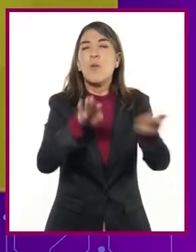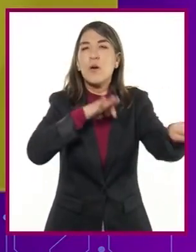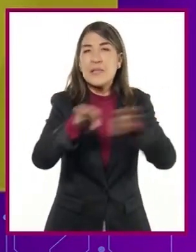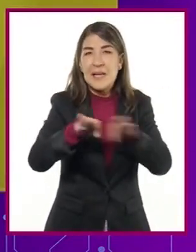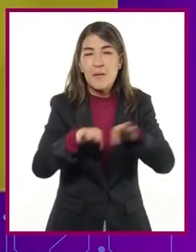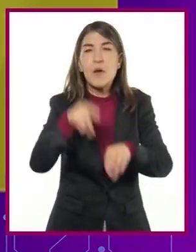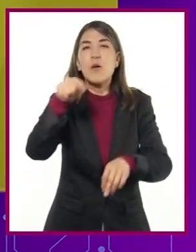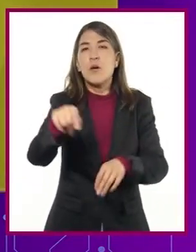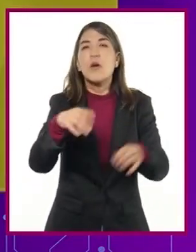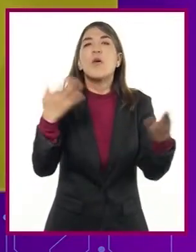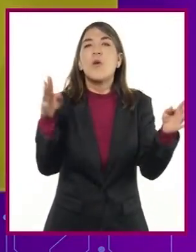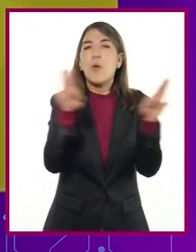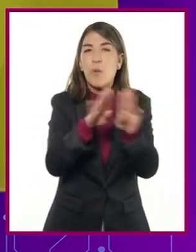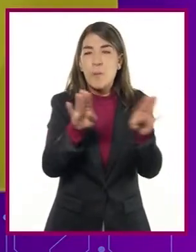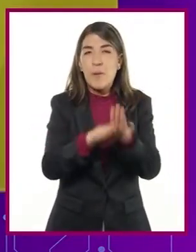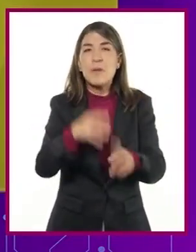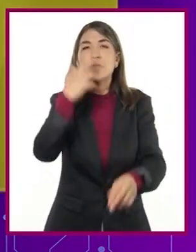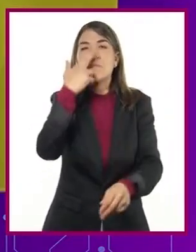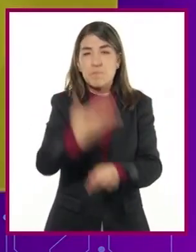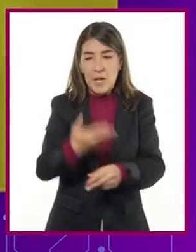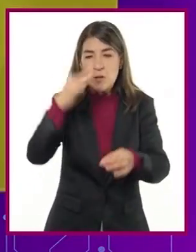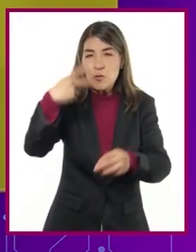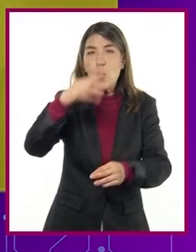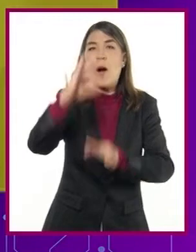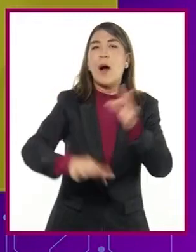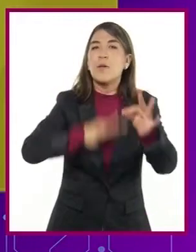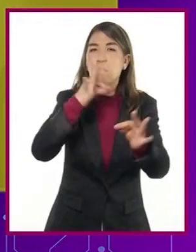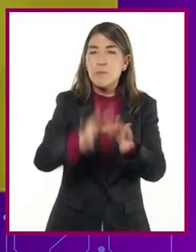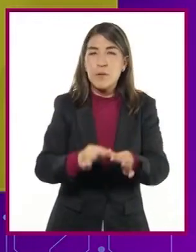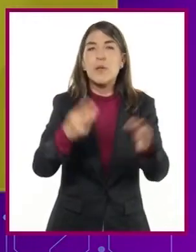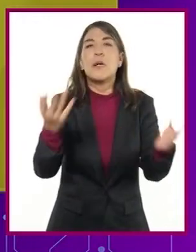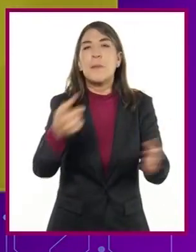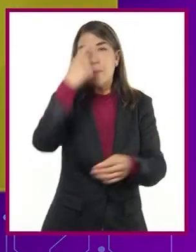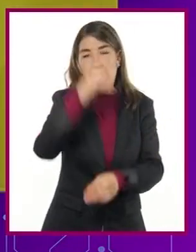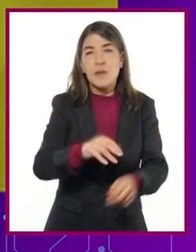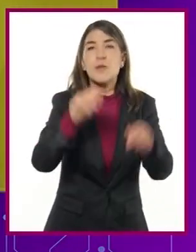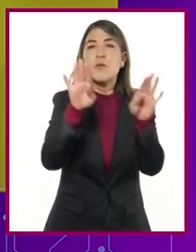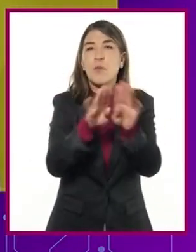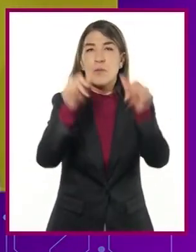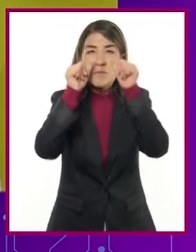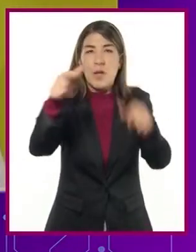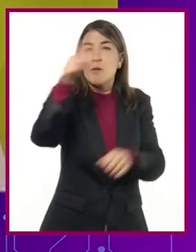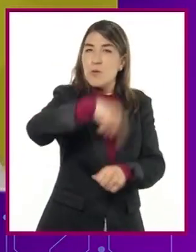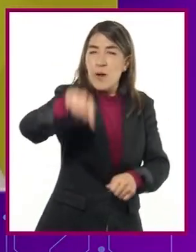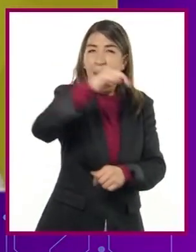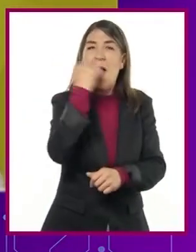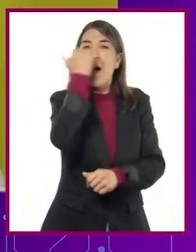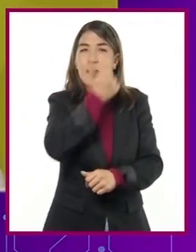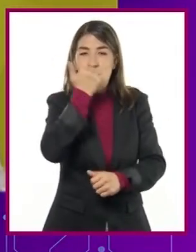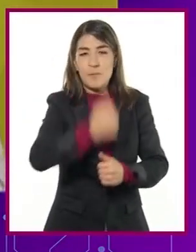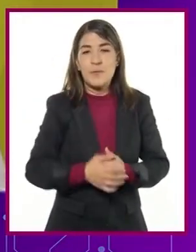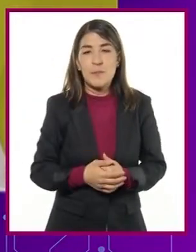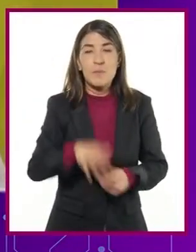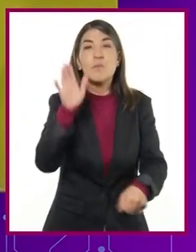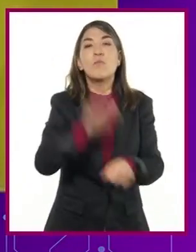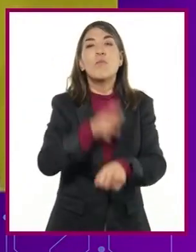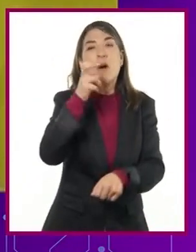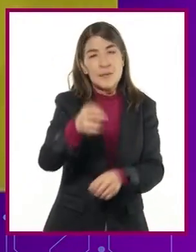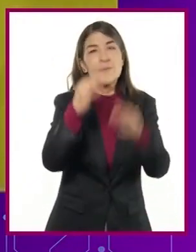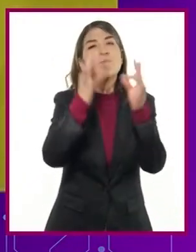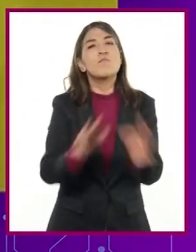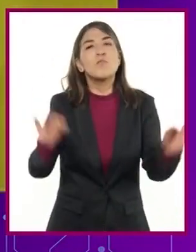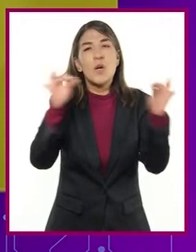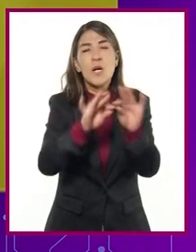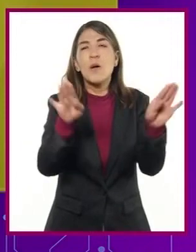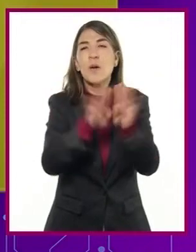asuma el compromiso por y para la comunidad escolar, en especial de ustedes, nuestro alumnado. Para ello, es importante